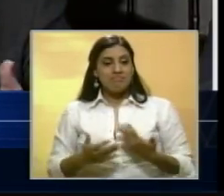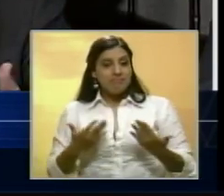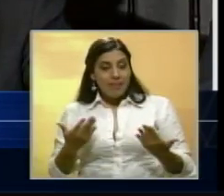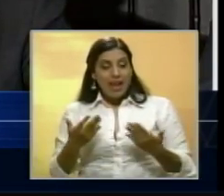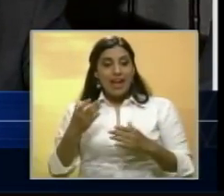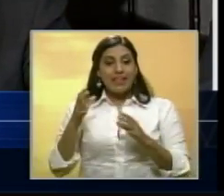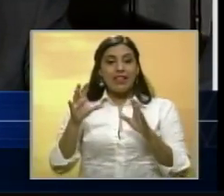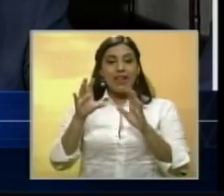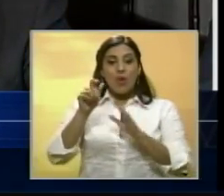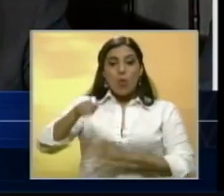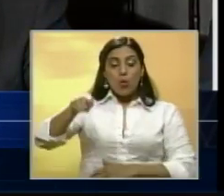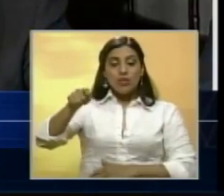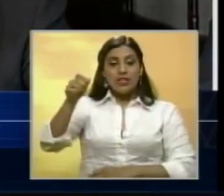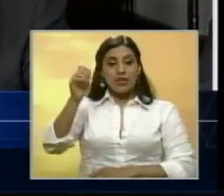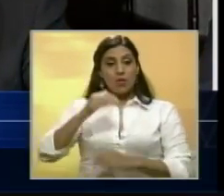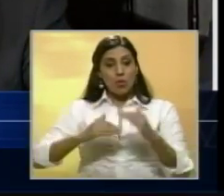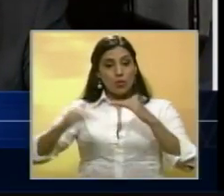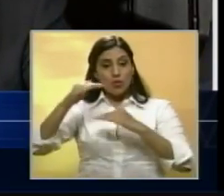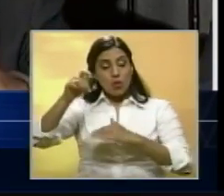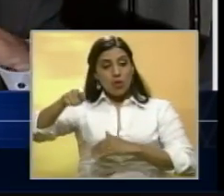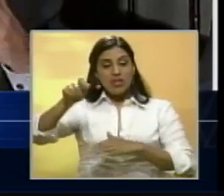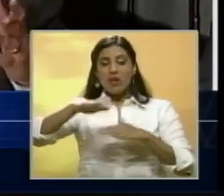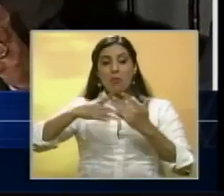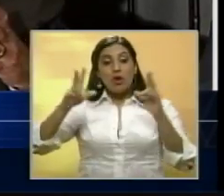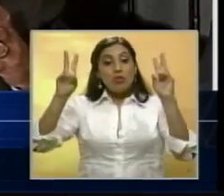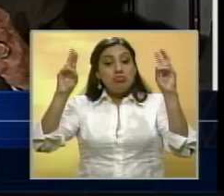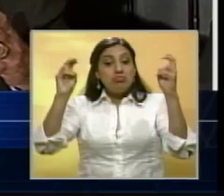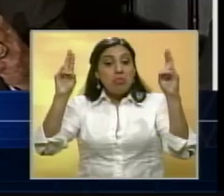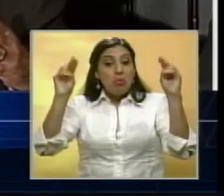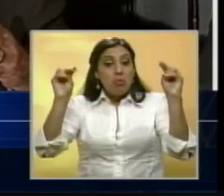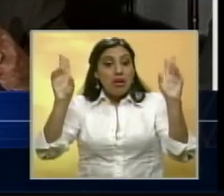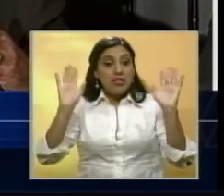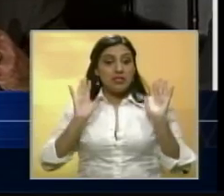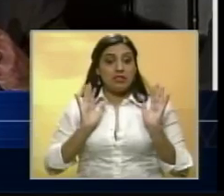ante la Sala Constitucional del Tribunal Supremo de Justicia por una supuesta